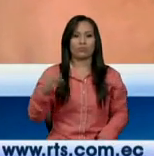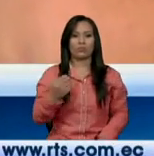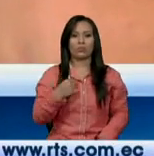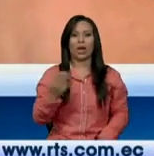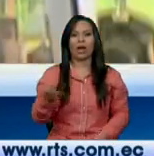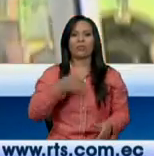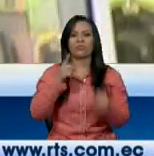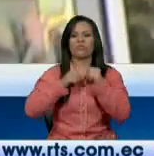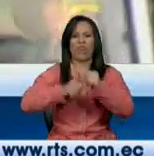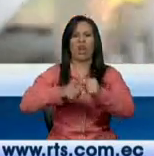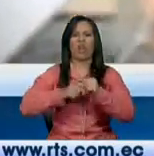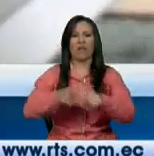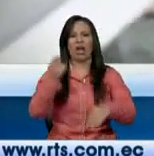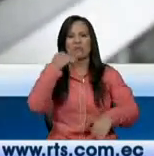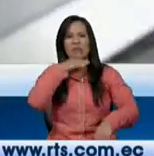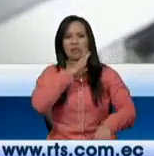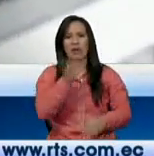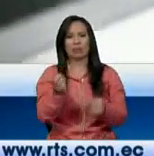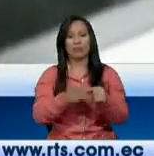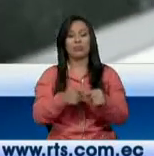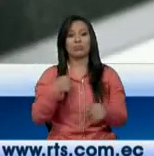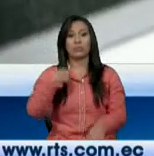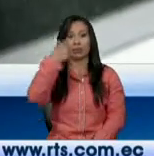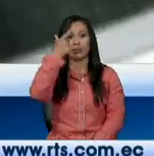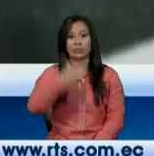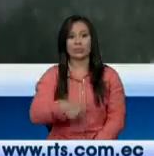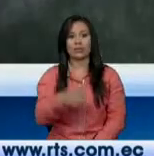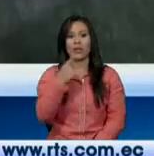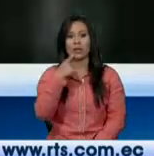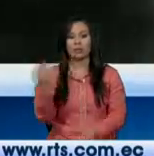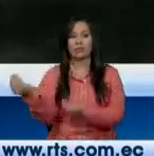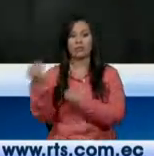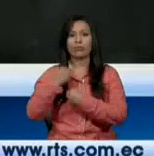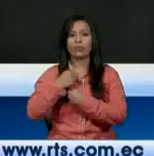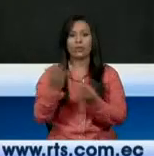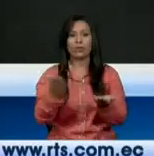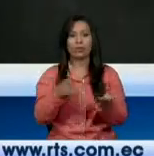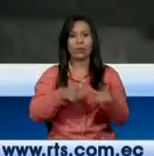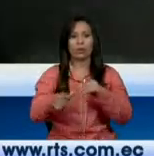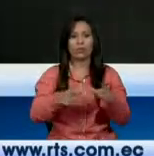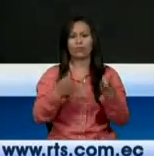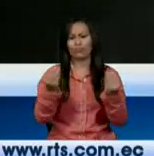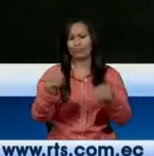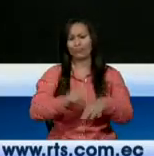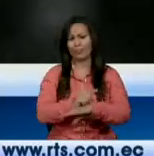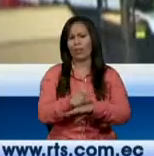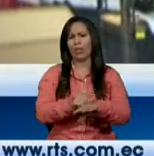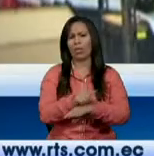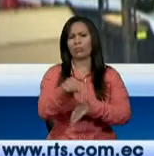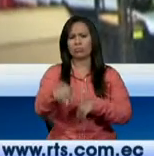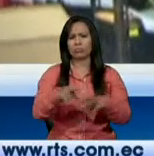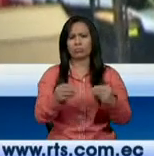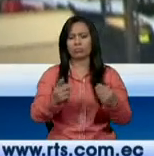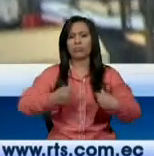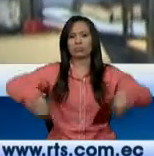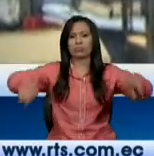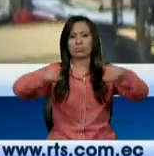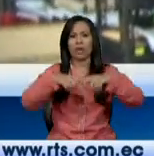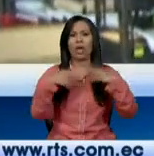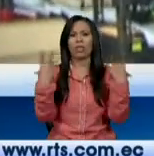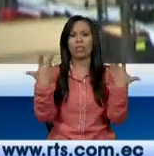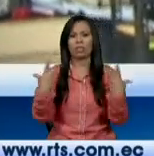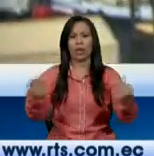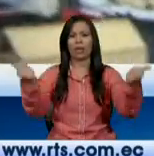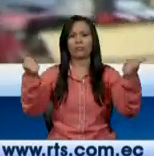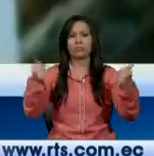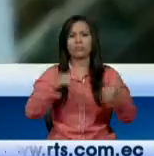comenzó a insultar. Según una de las afectadas, los sospechosos permanecieron en el punto por varios minutos. Interminables, según ella.